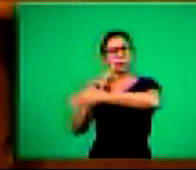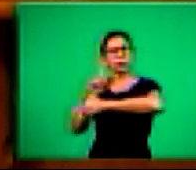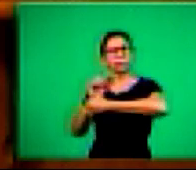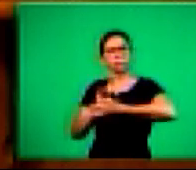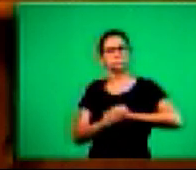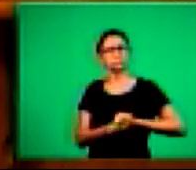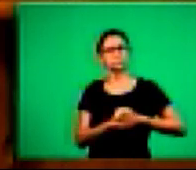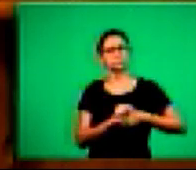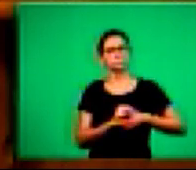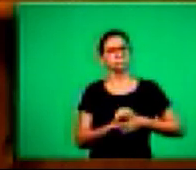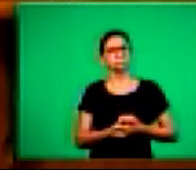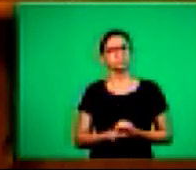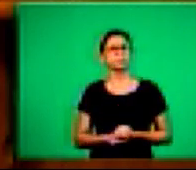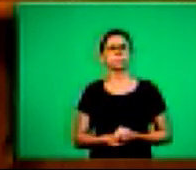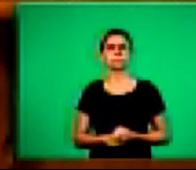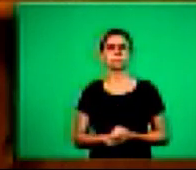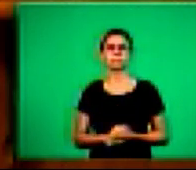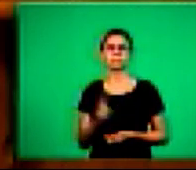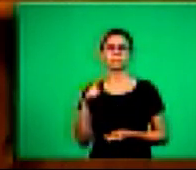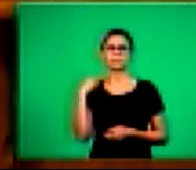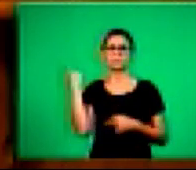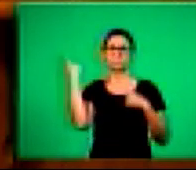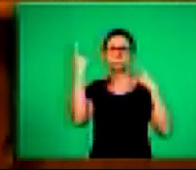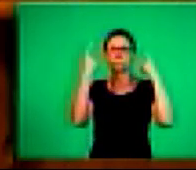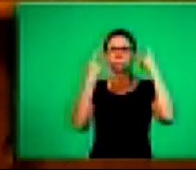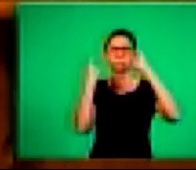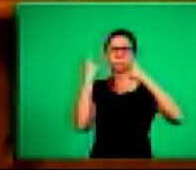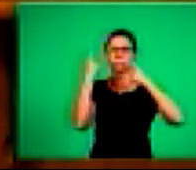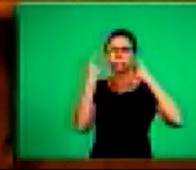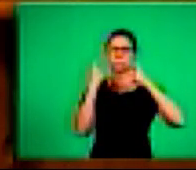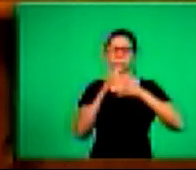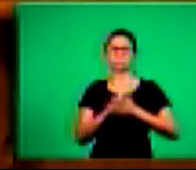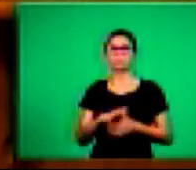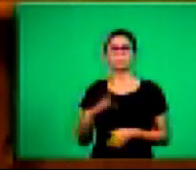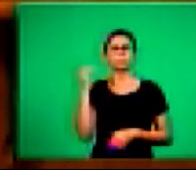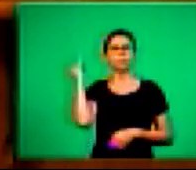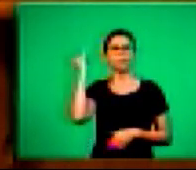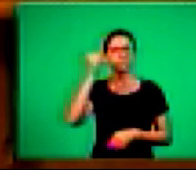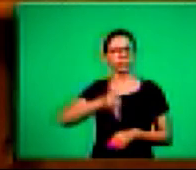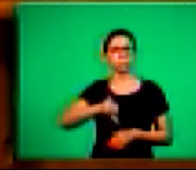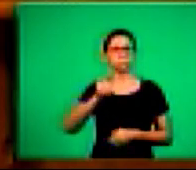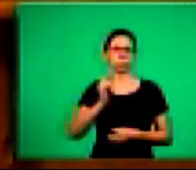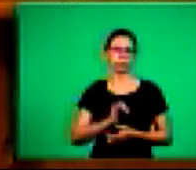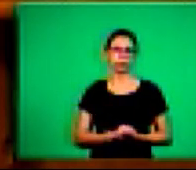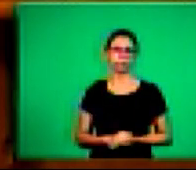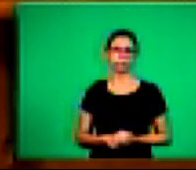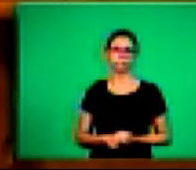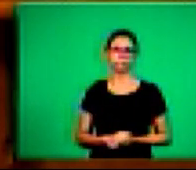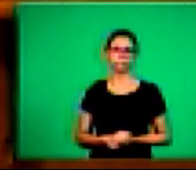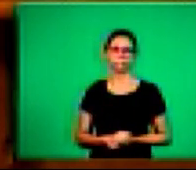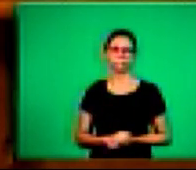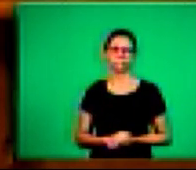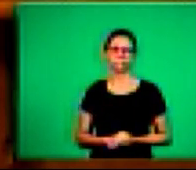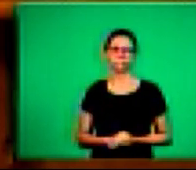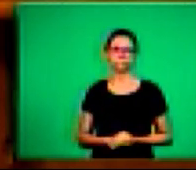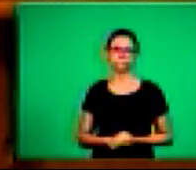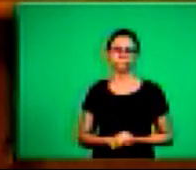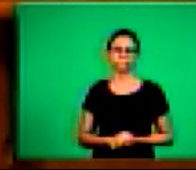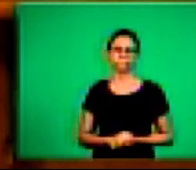nuestra preocupación es un grito es una alerta es un aviso